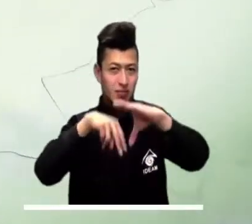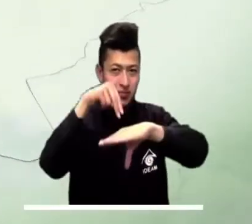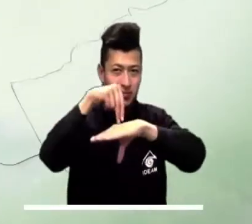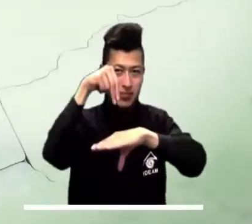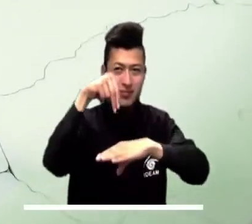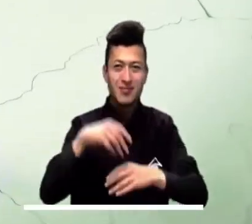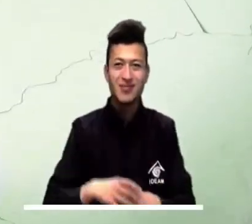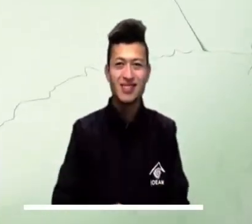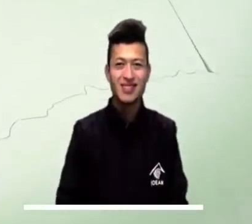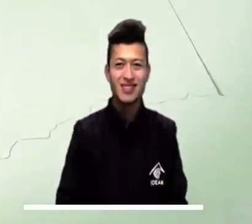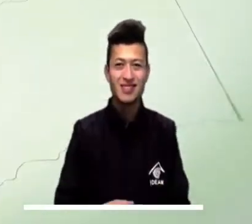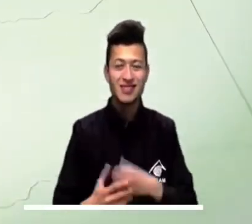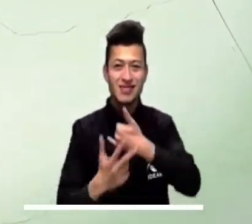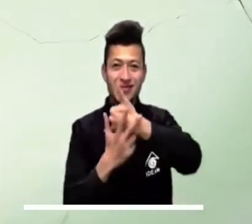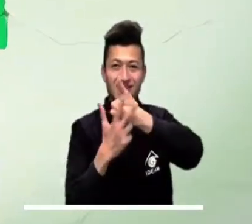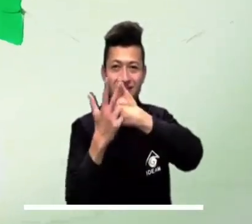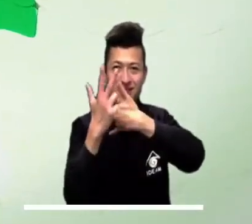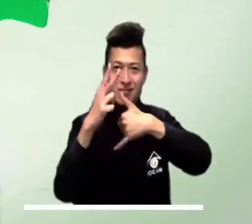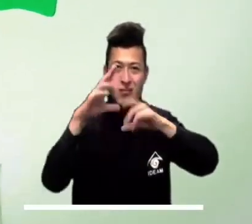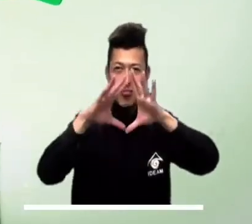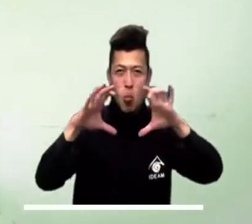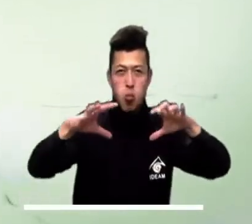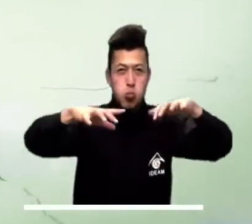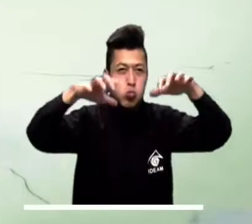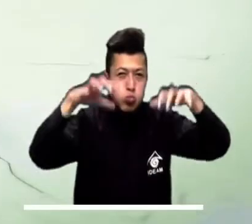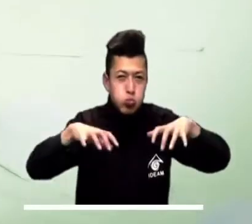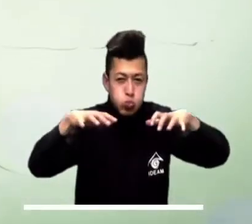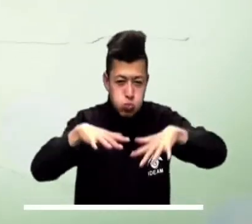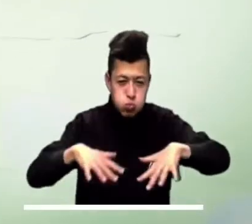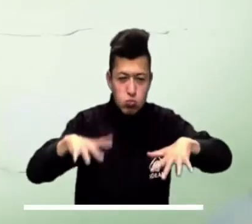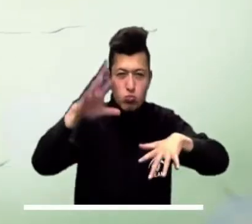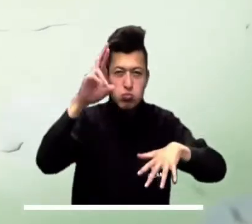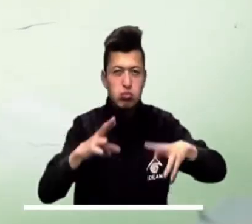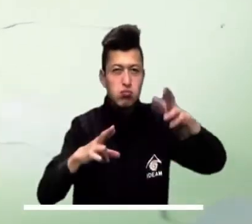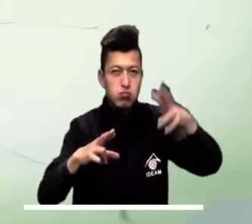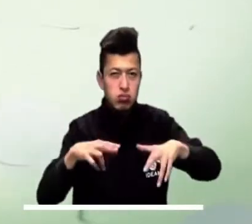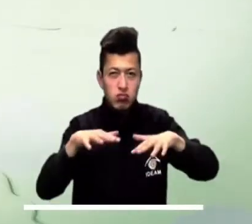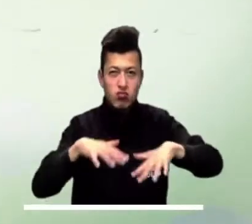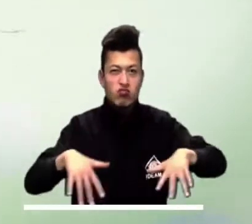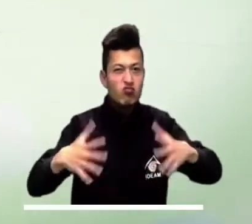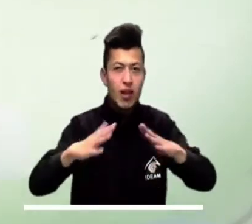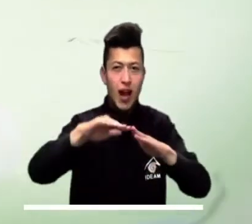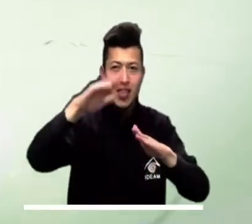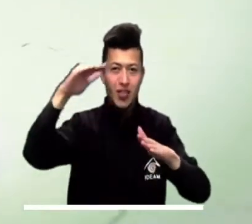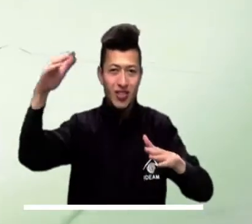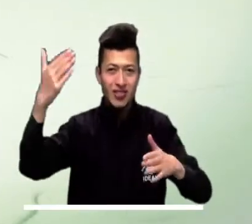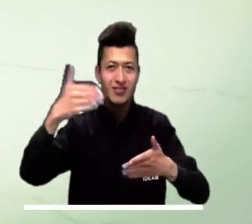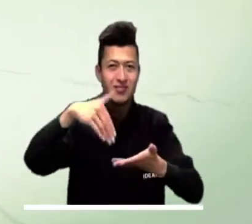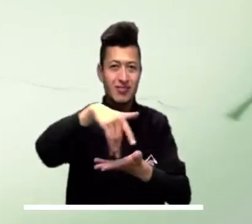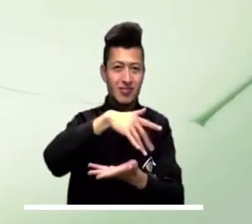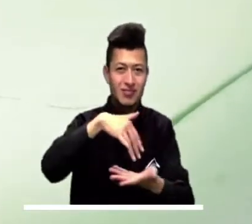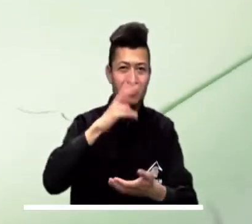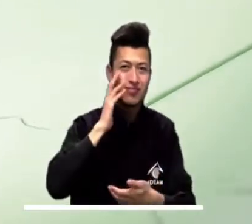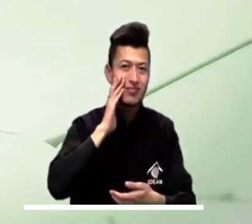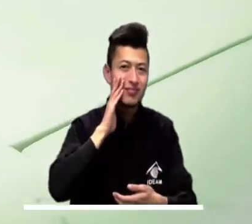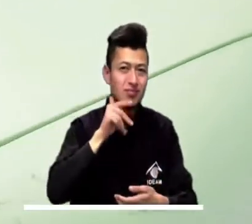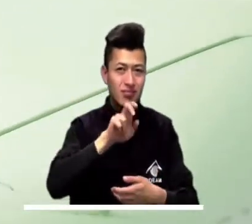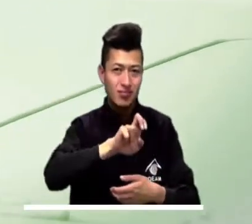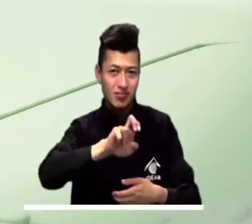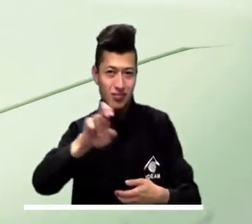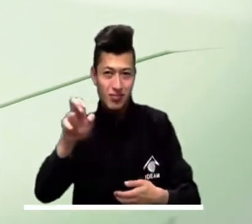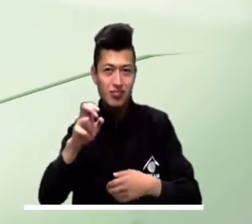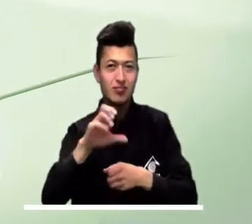de Nariño. La región andina puede presentar lluvias fuertes, quizás con truenos y relámpagos a la altura de Antioquia, Los